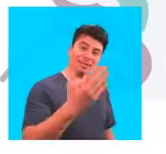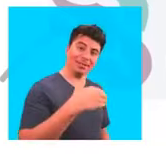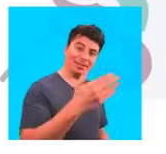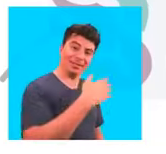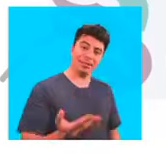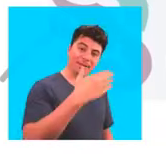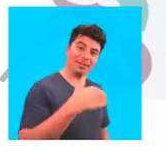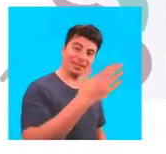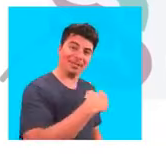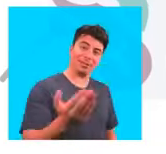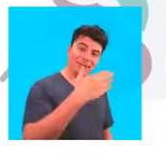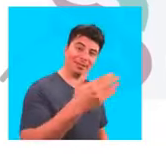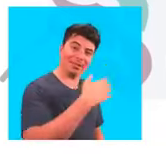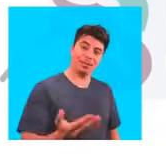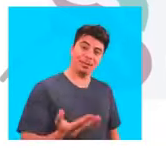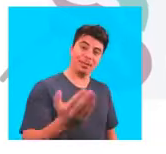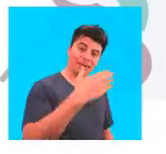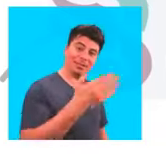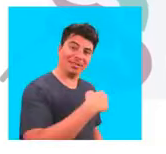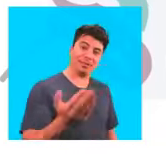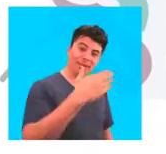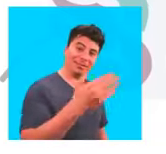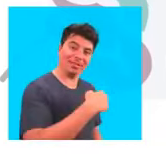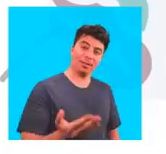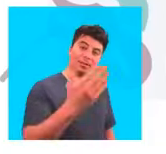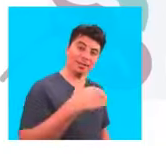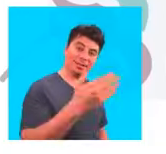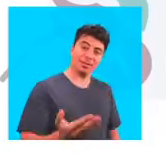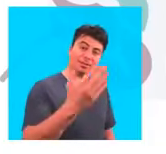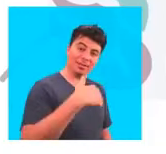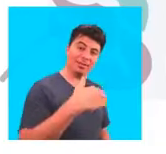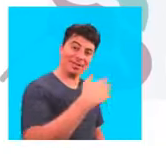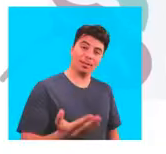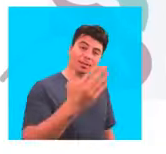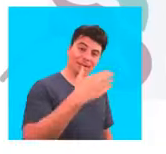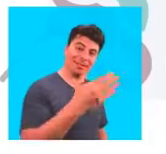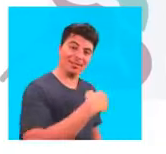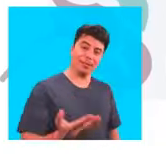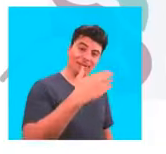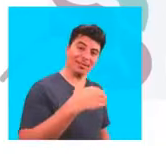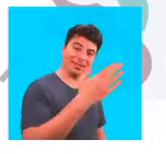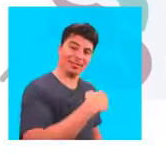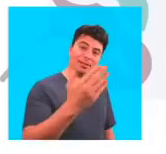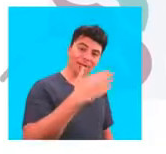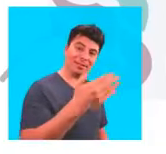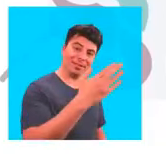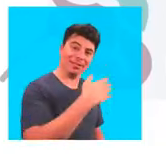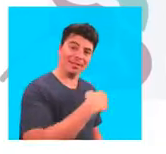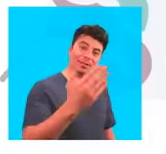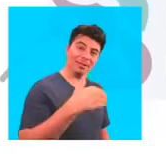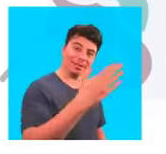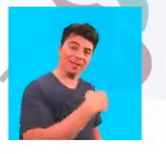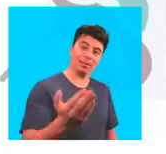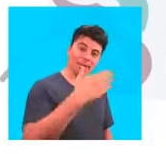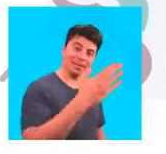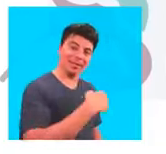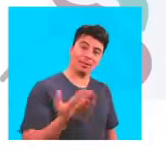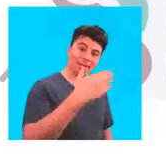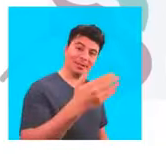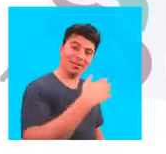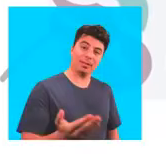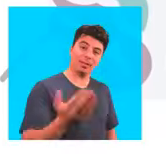mejor. Entonces, cada uno de los pacientitos es diferente, pero que cada uno venga y diga que